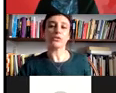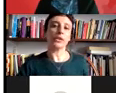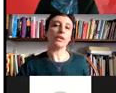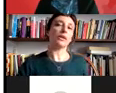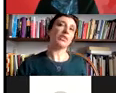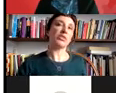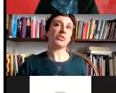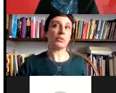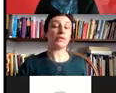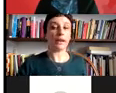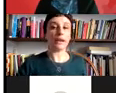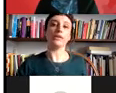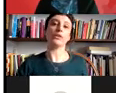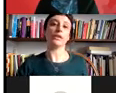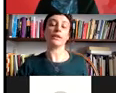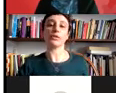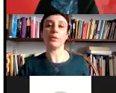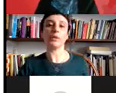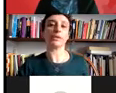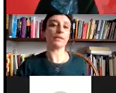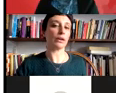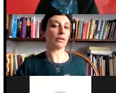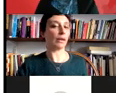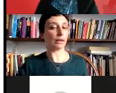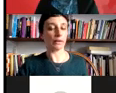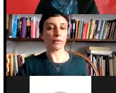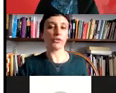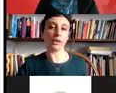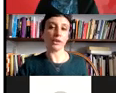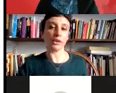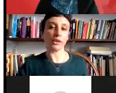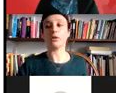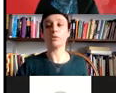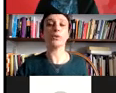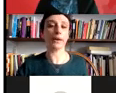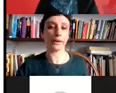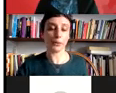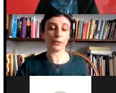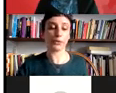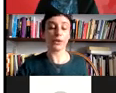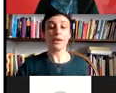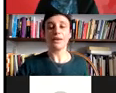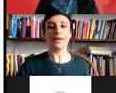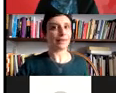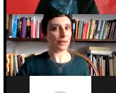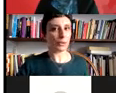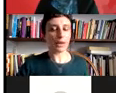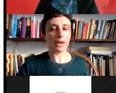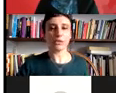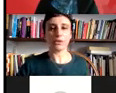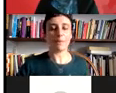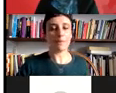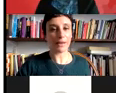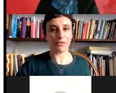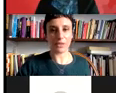bueno, sí, el costo no es tan alto de resolver, porque sería conseguir materiales o buscar recursos. Y las